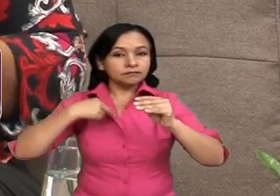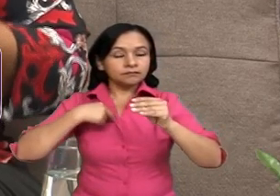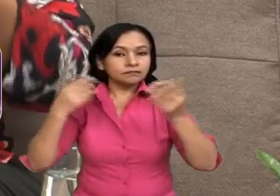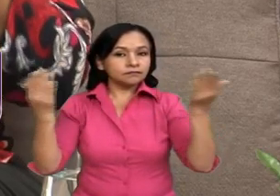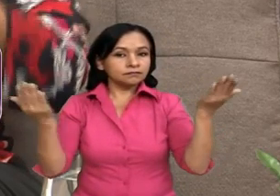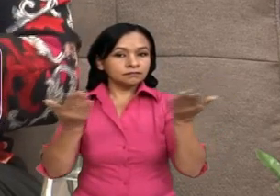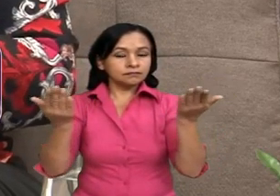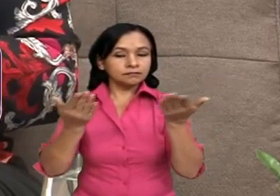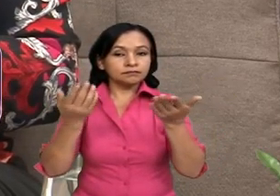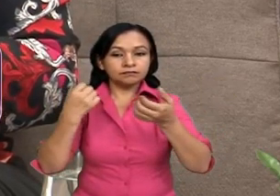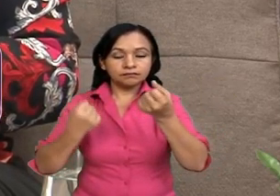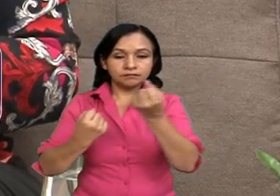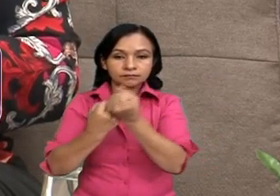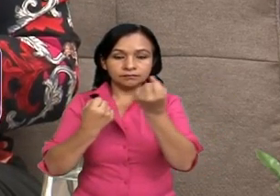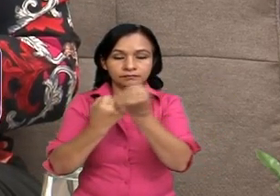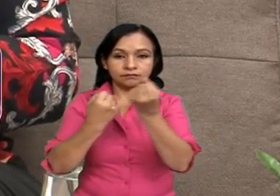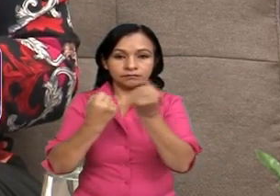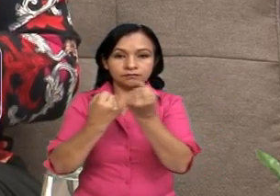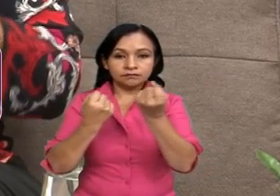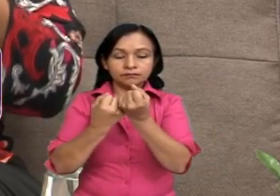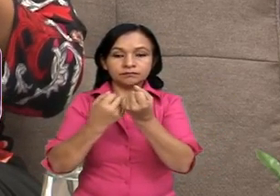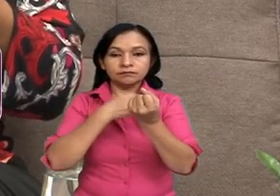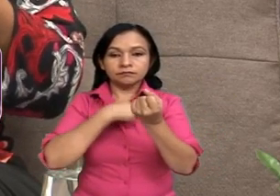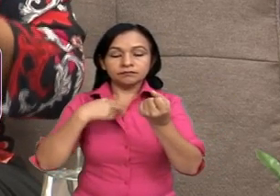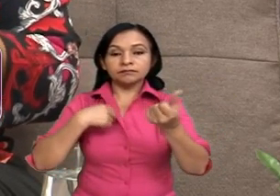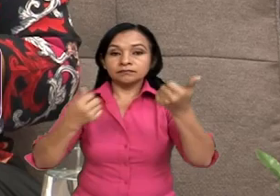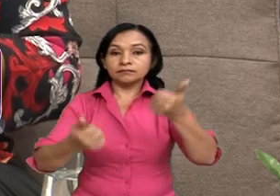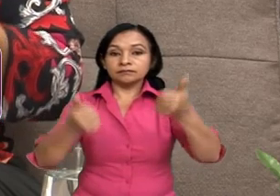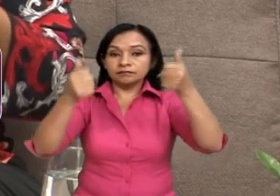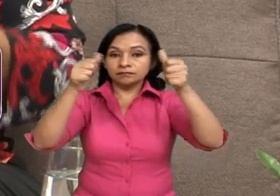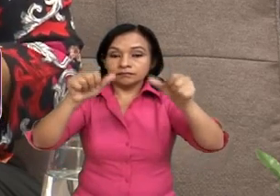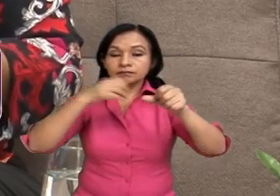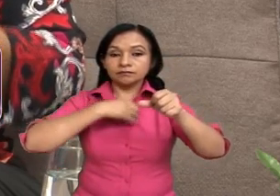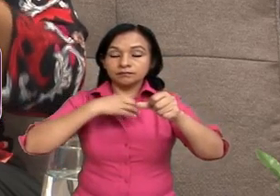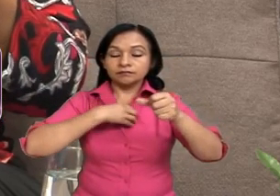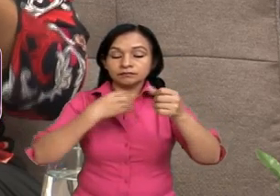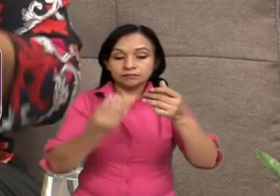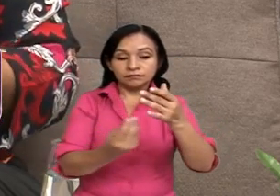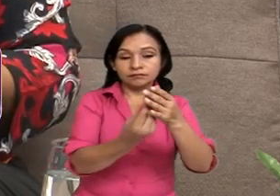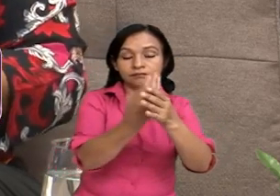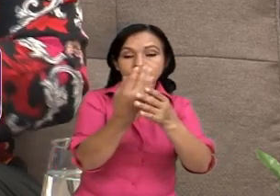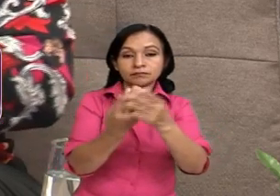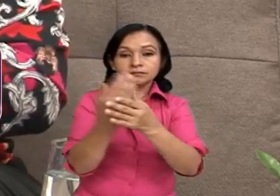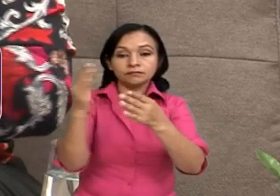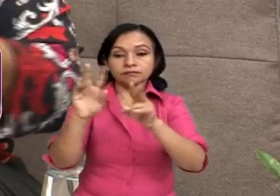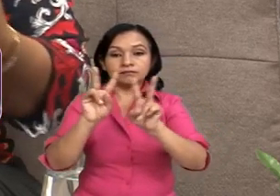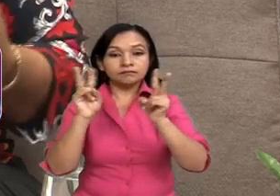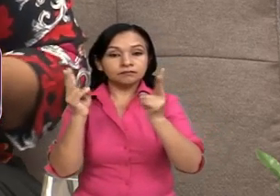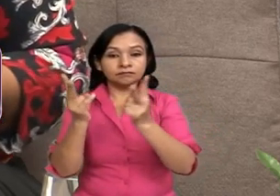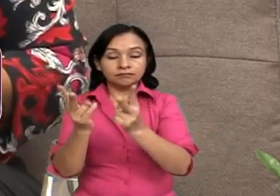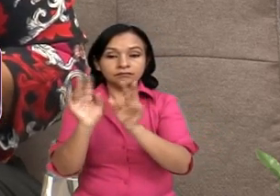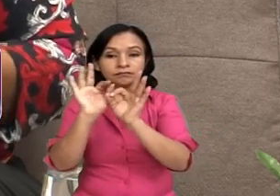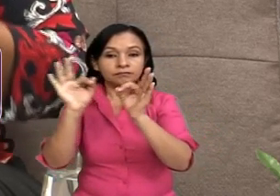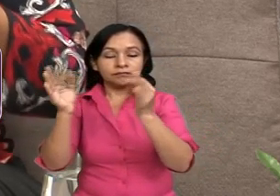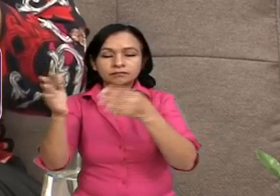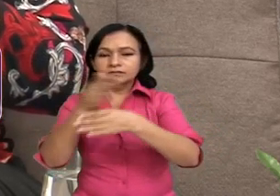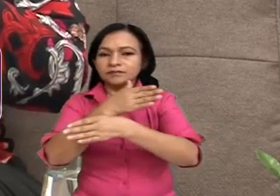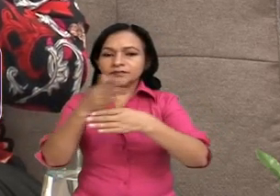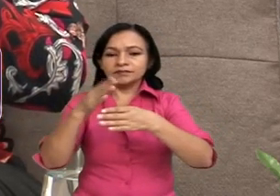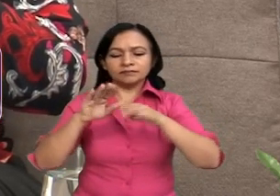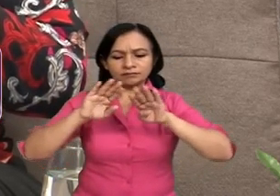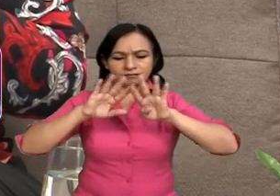con financiamiento para establecer sus cultivos, huertos, emprendimientos de todos los tipos, de lo que